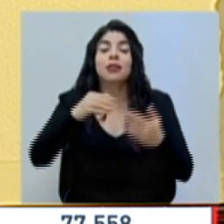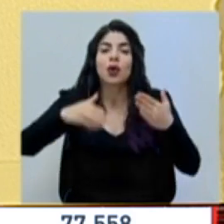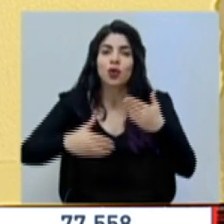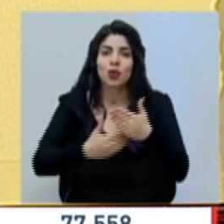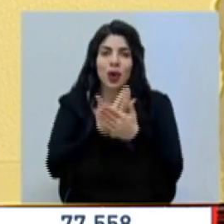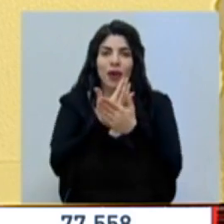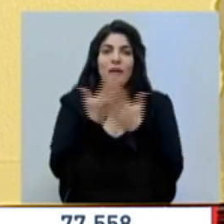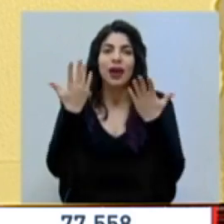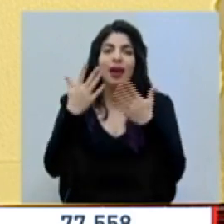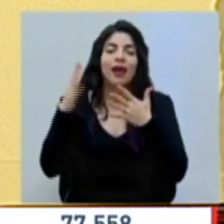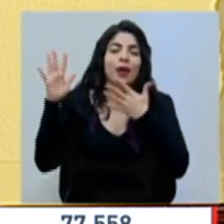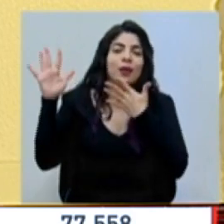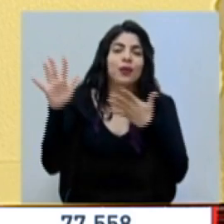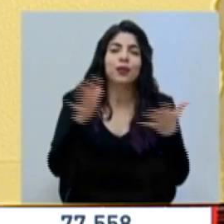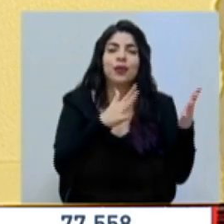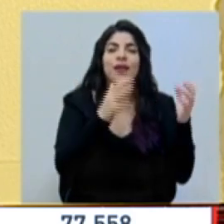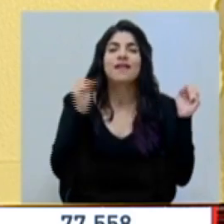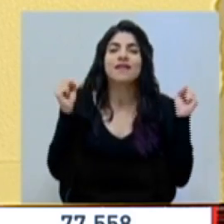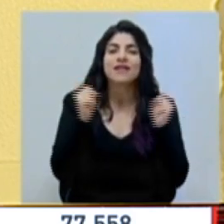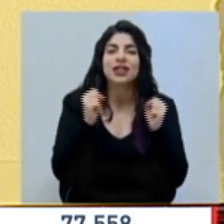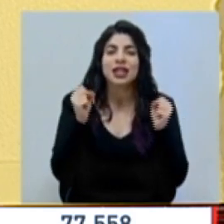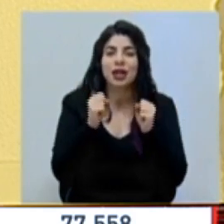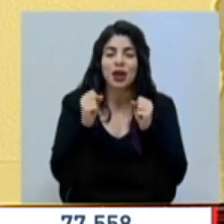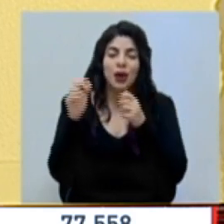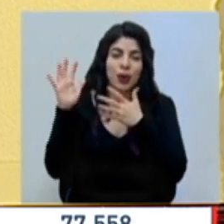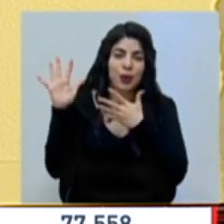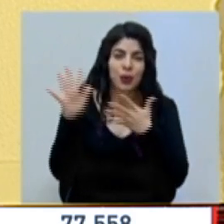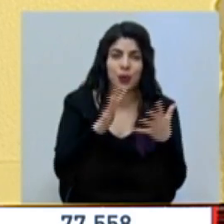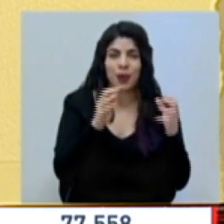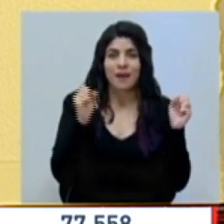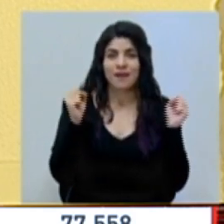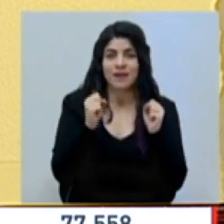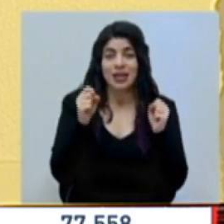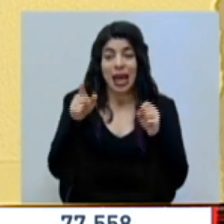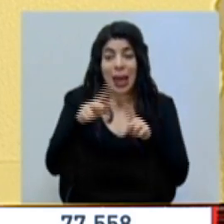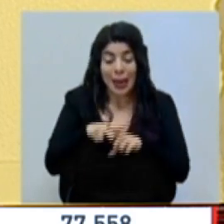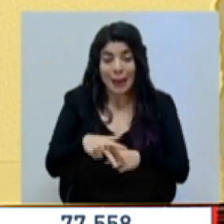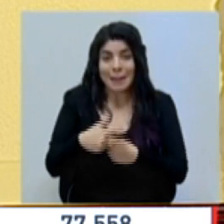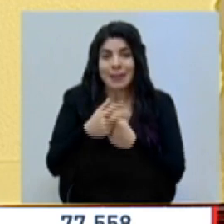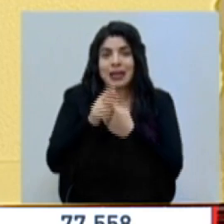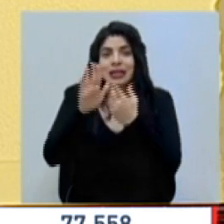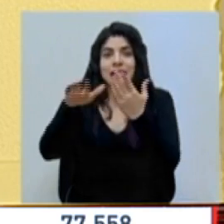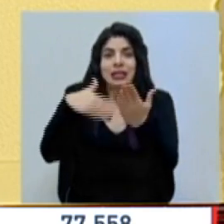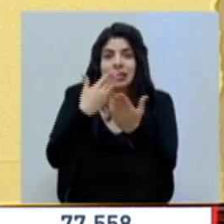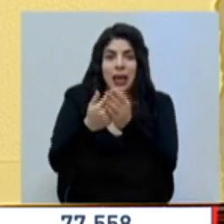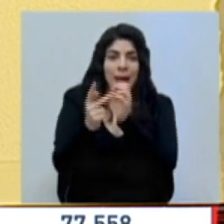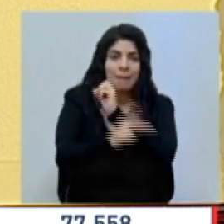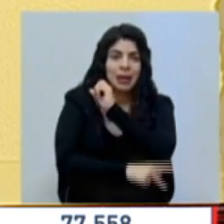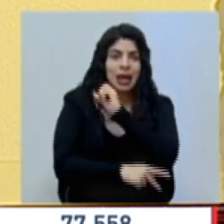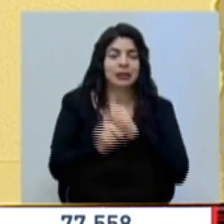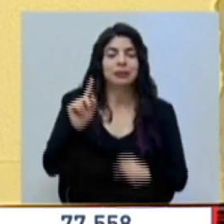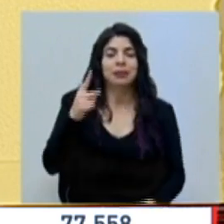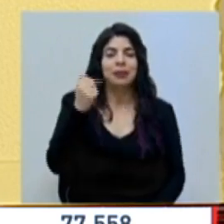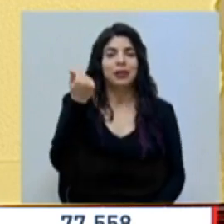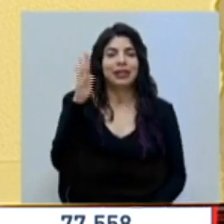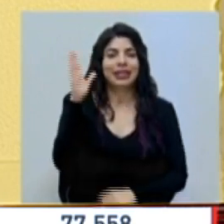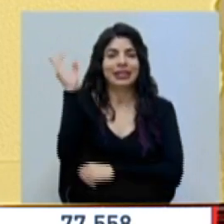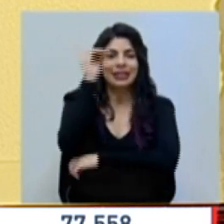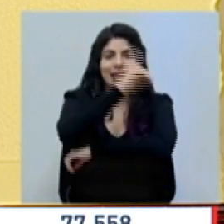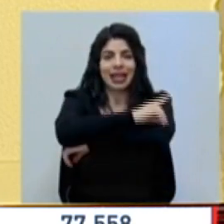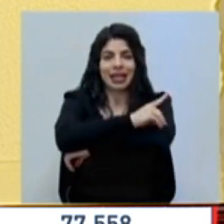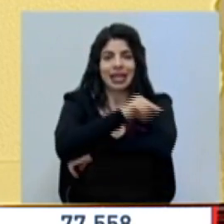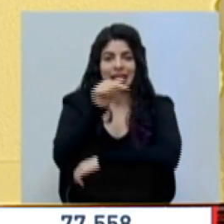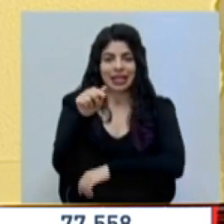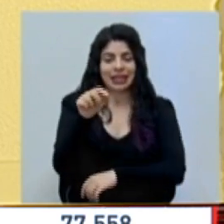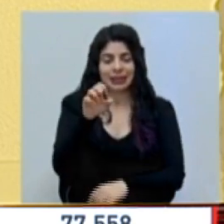son los frentes fríos o los empujes fríos, que eventualmente comenzarán a arribar al país en la primera quincena de